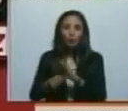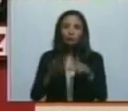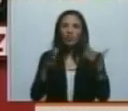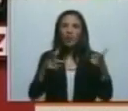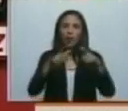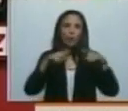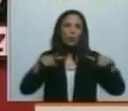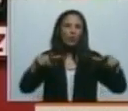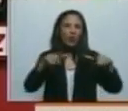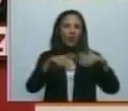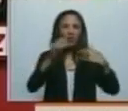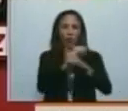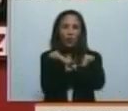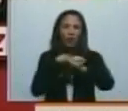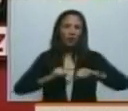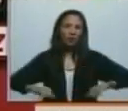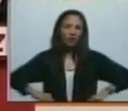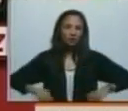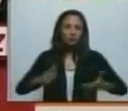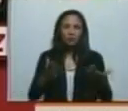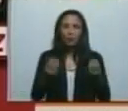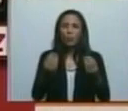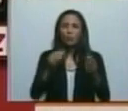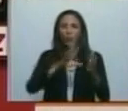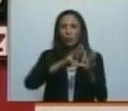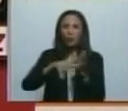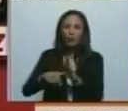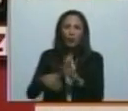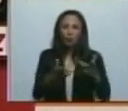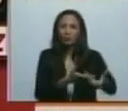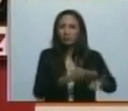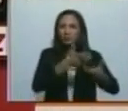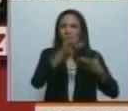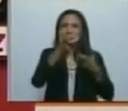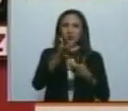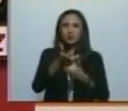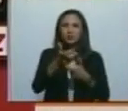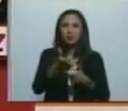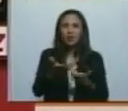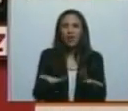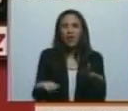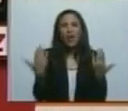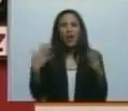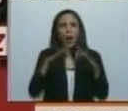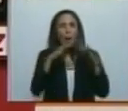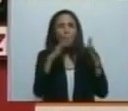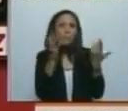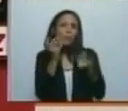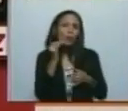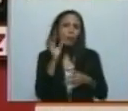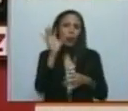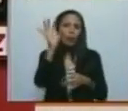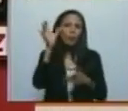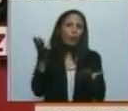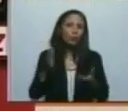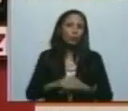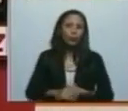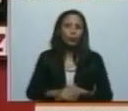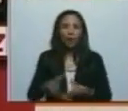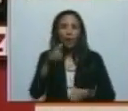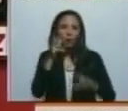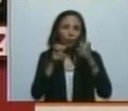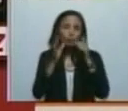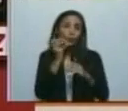Nacional, robaron una cantidad de fusiles. ¿Qué país del mundo, hipócritas del mundo que nos